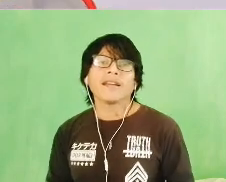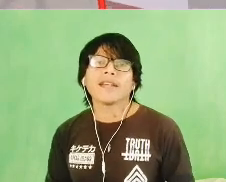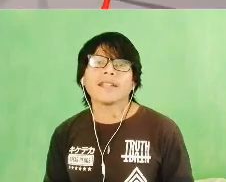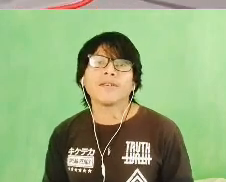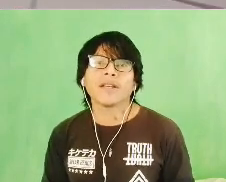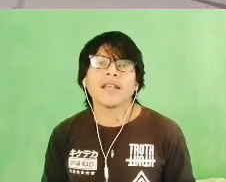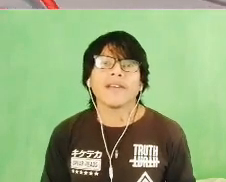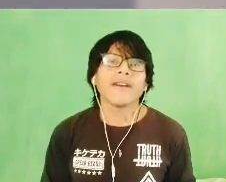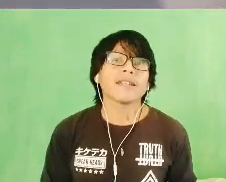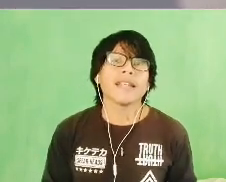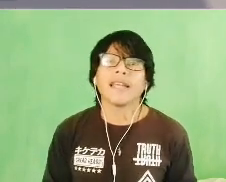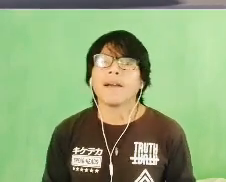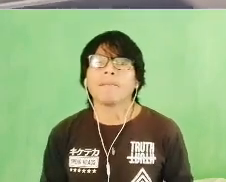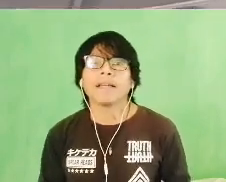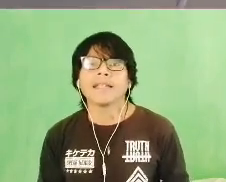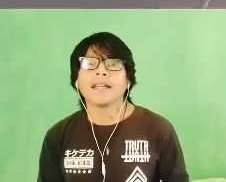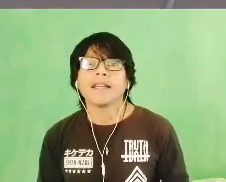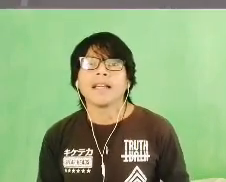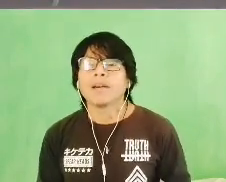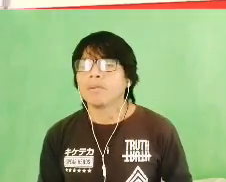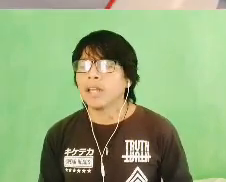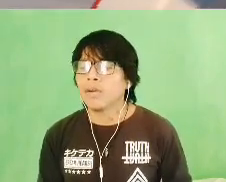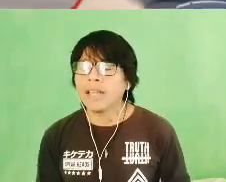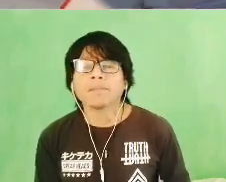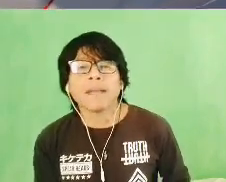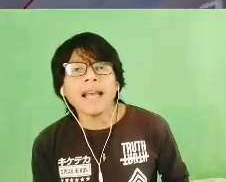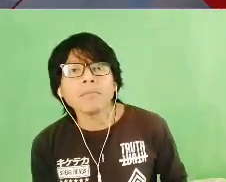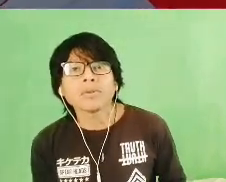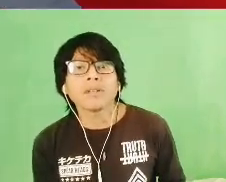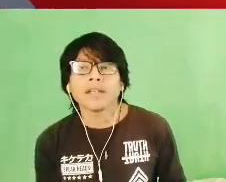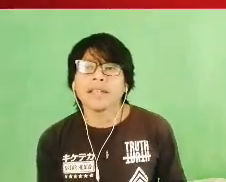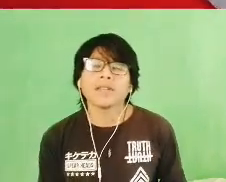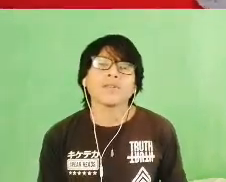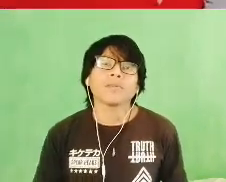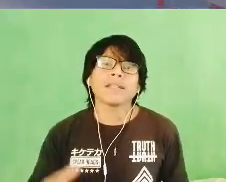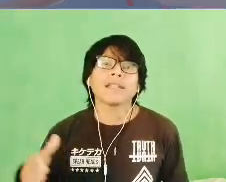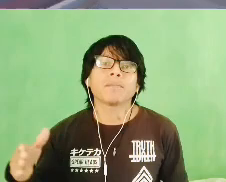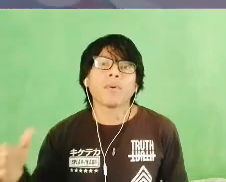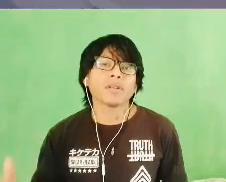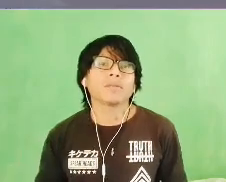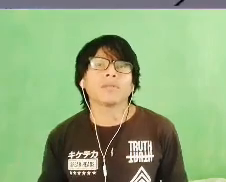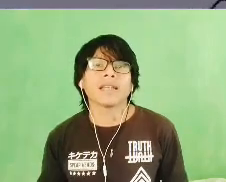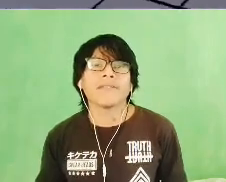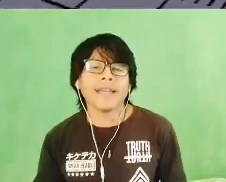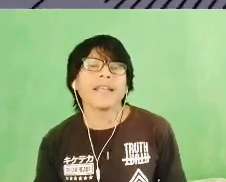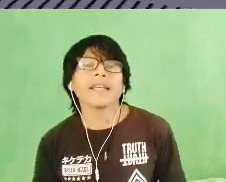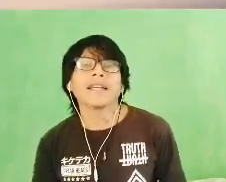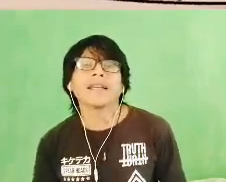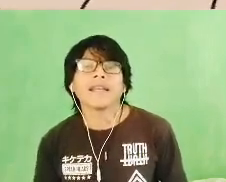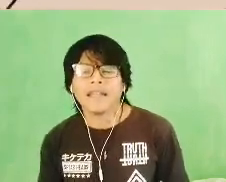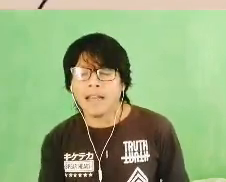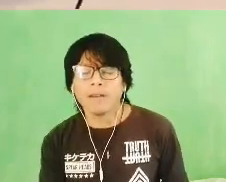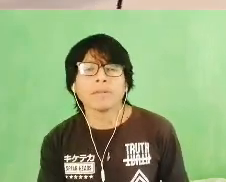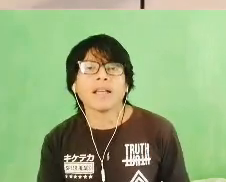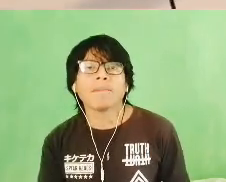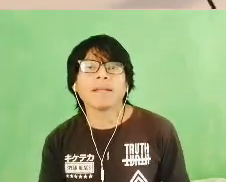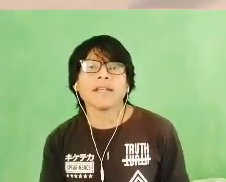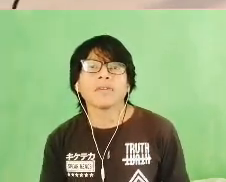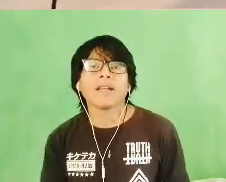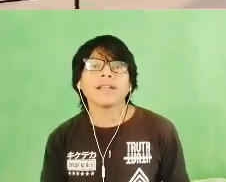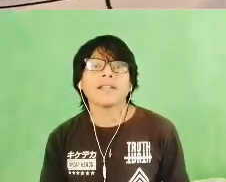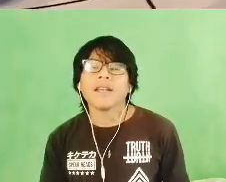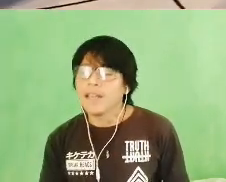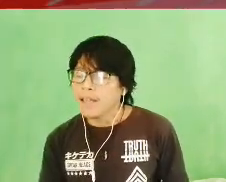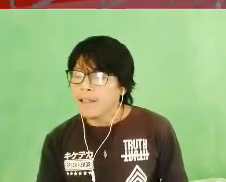idea qué es lo que va a hacer en campaña. Porque lo que esperamos durante estos meses próximos que viene, hablamos de